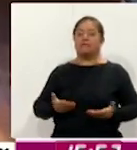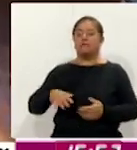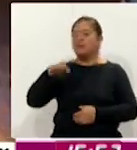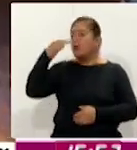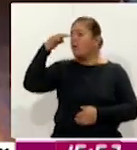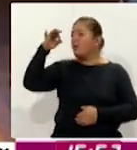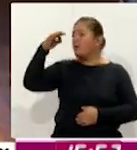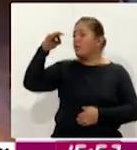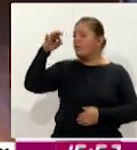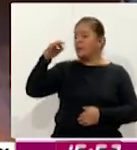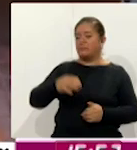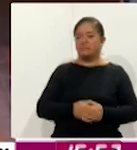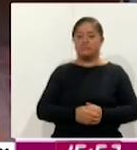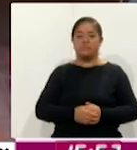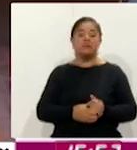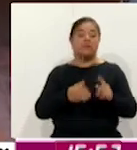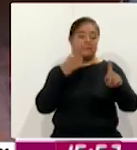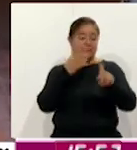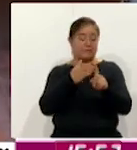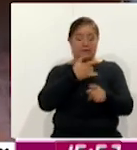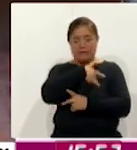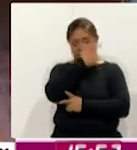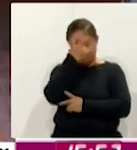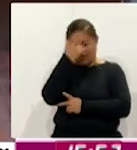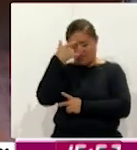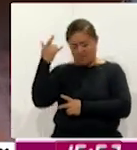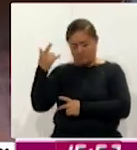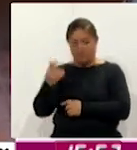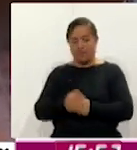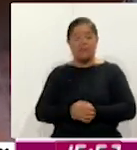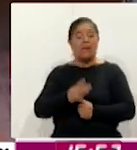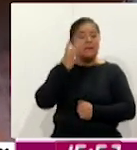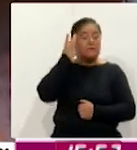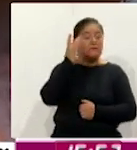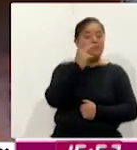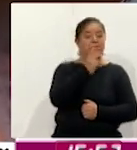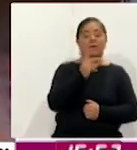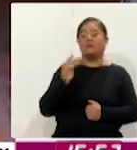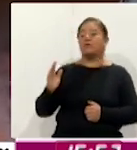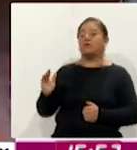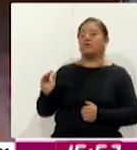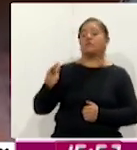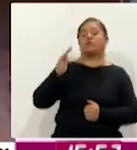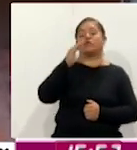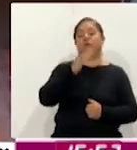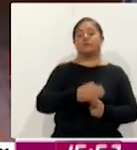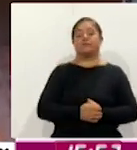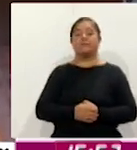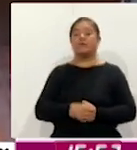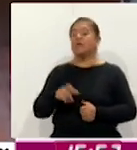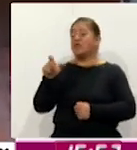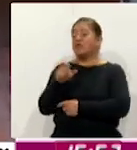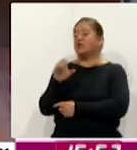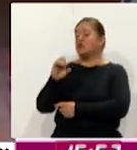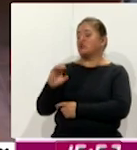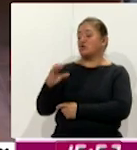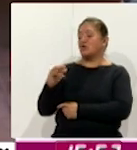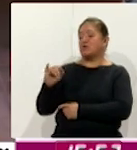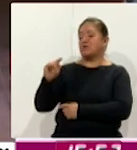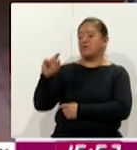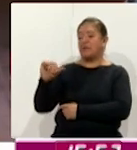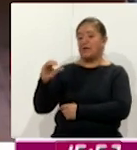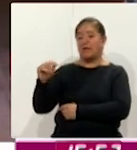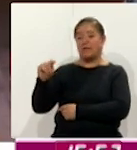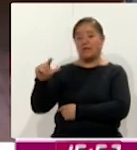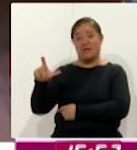plumas que tiene que ver con el carnaval de San Pablo del Monte. Y en Xochitecatl, bueno, a partir del 20 de